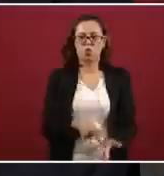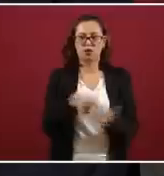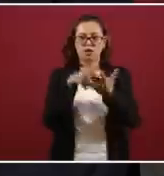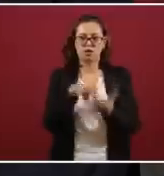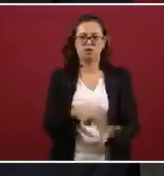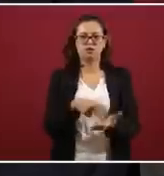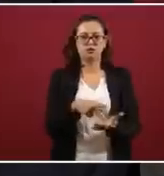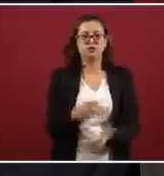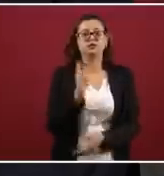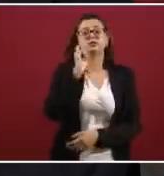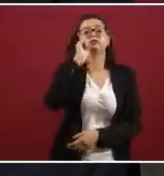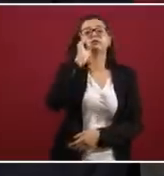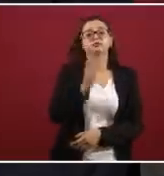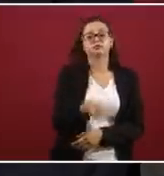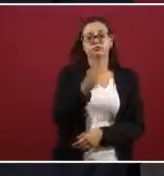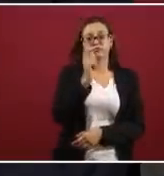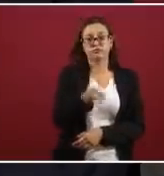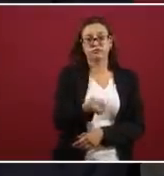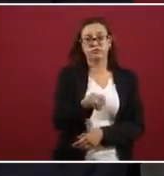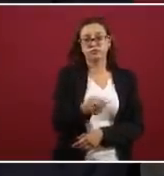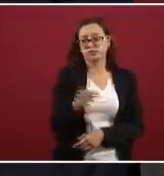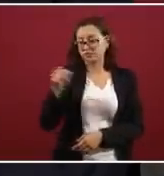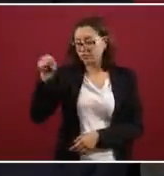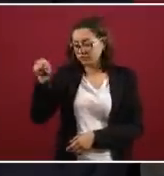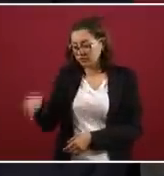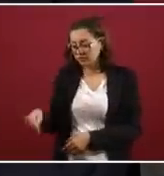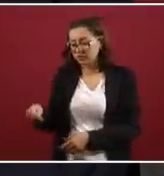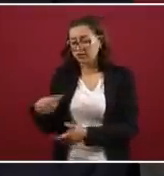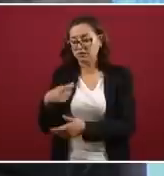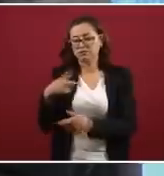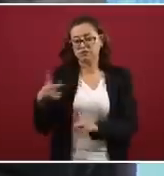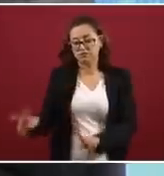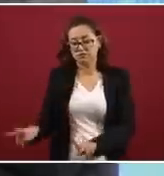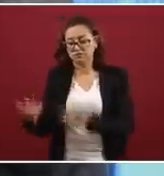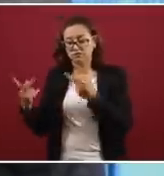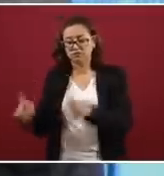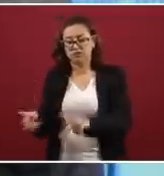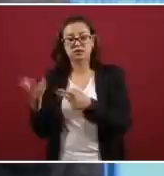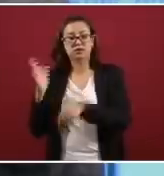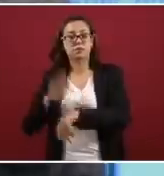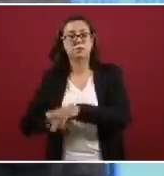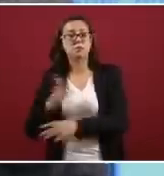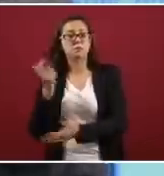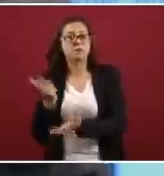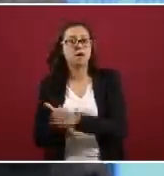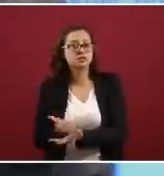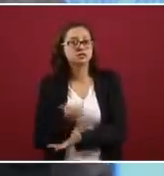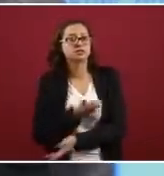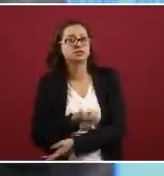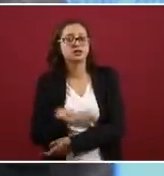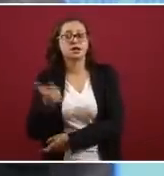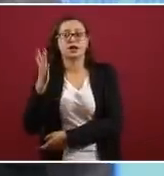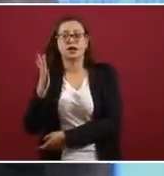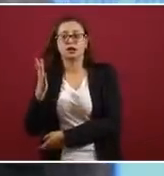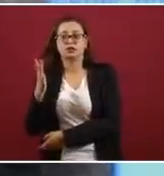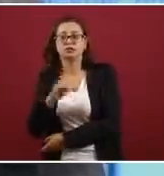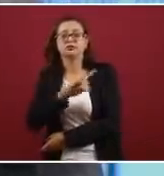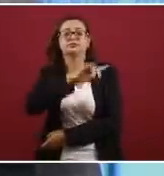el campesino va a vender su cosecha a un precio más caro y puede